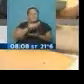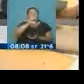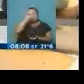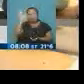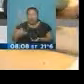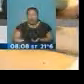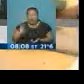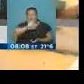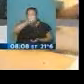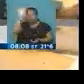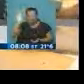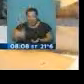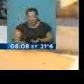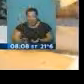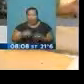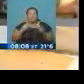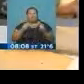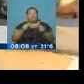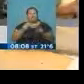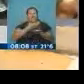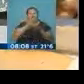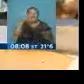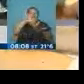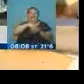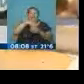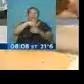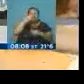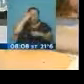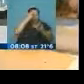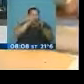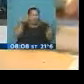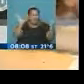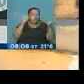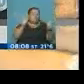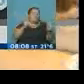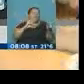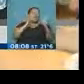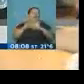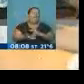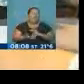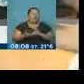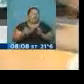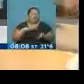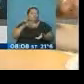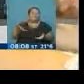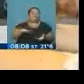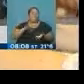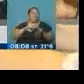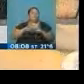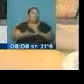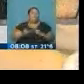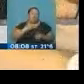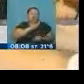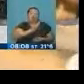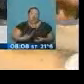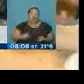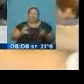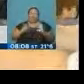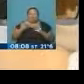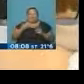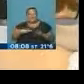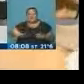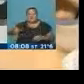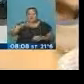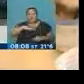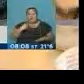republicano y federal, ¿por qué lo hace ante el Congreso reunido en Asamblea? Y porque es la forma de hacerlo ante el pueblo. Como no gobernamos de otra manera que no